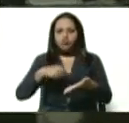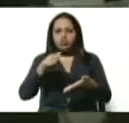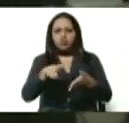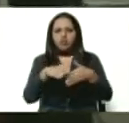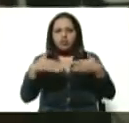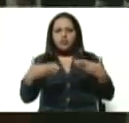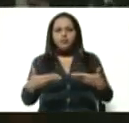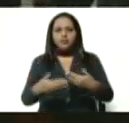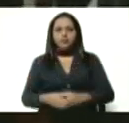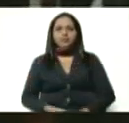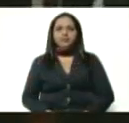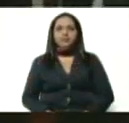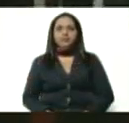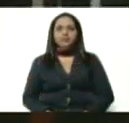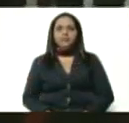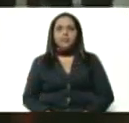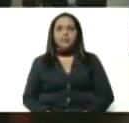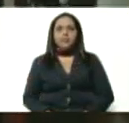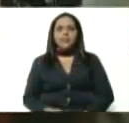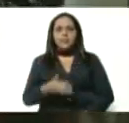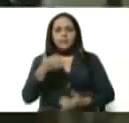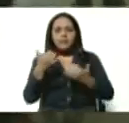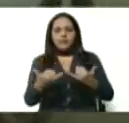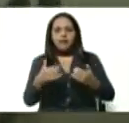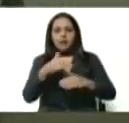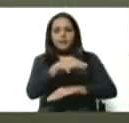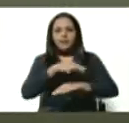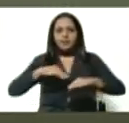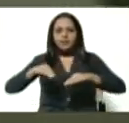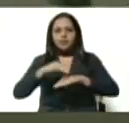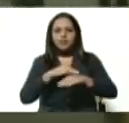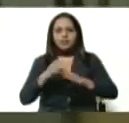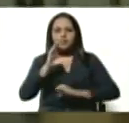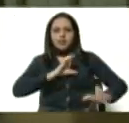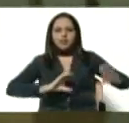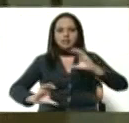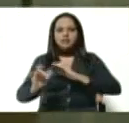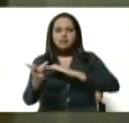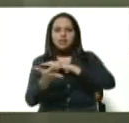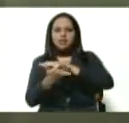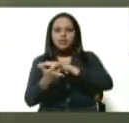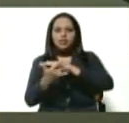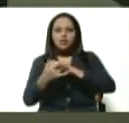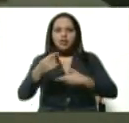actas. Ciudadana Gabriela Jiménez, ministra del Poder Popular para la Ciencia y la Tecnología.